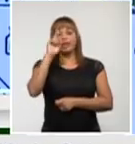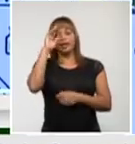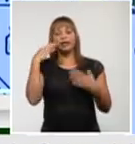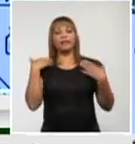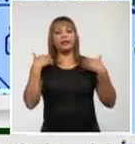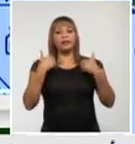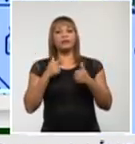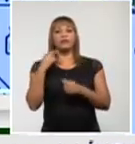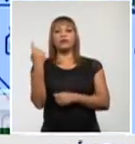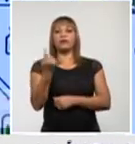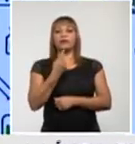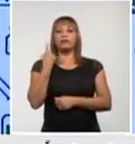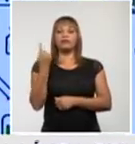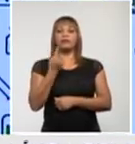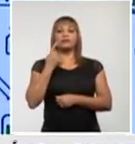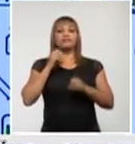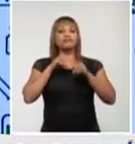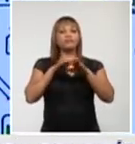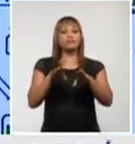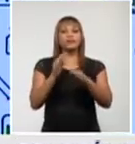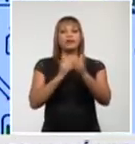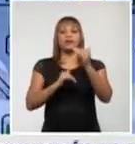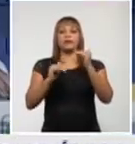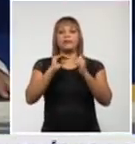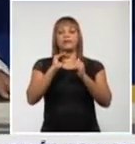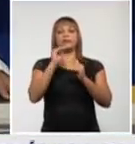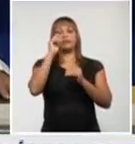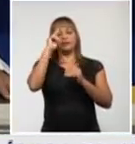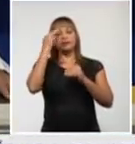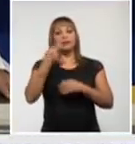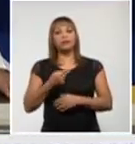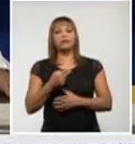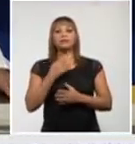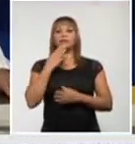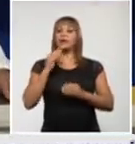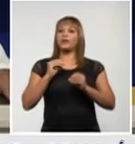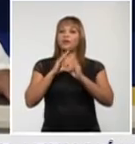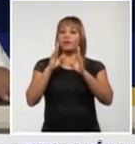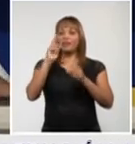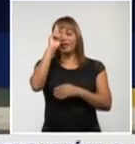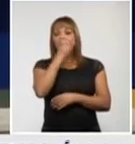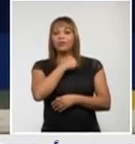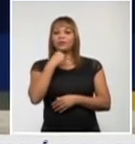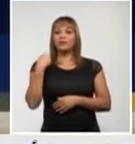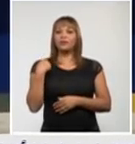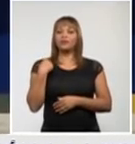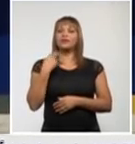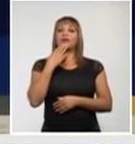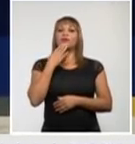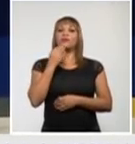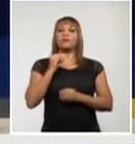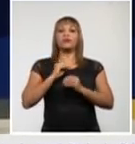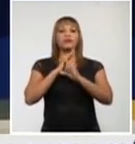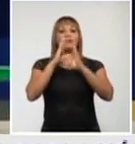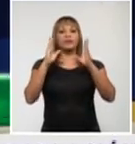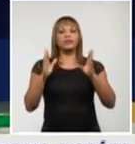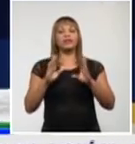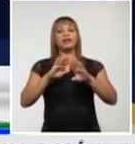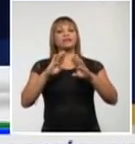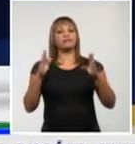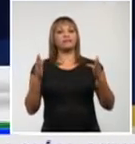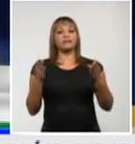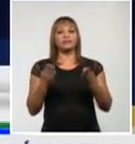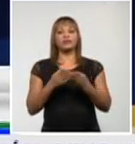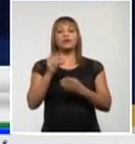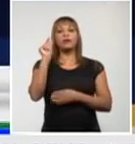nacional de Epidemiología del MINSAP. Doctor, buenos días. Buenos días a todos los compañeros que nos hacen posible esta